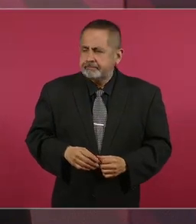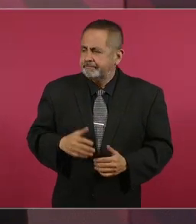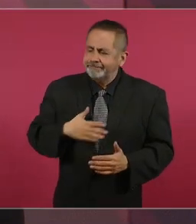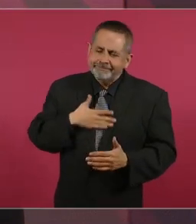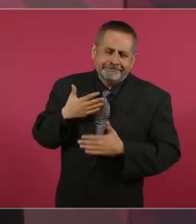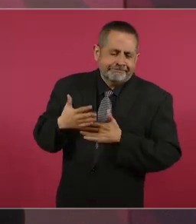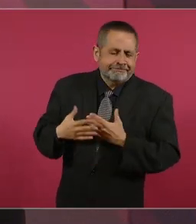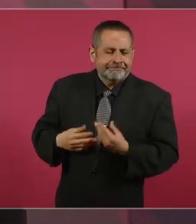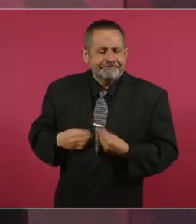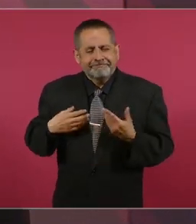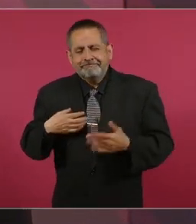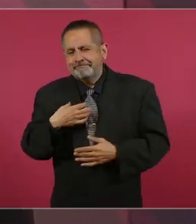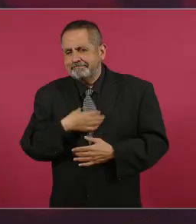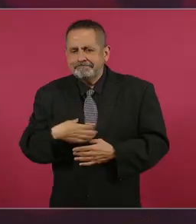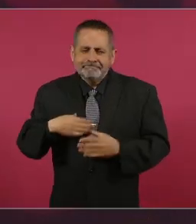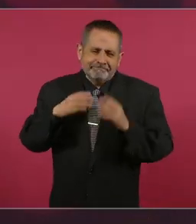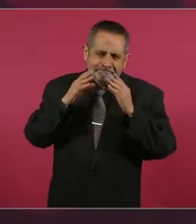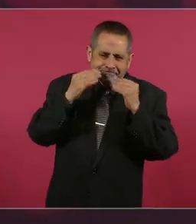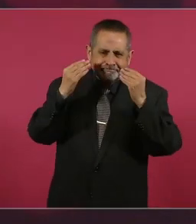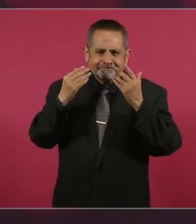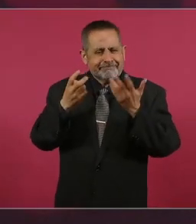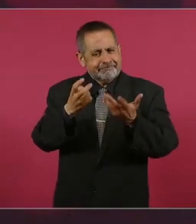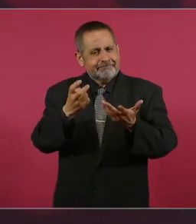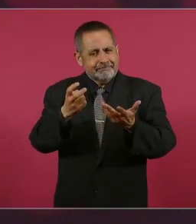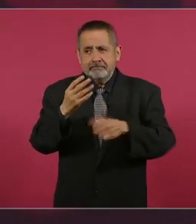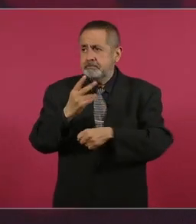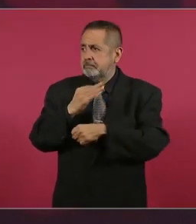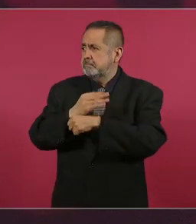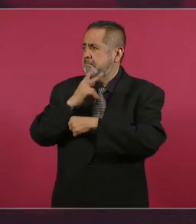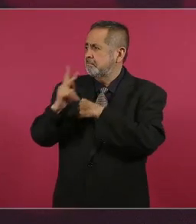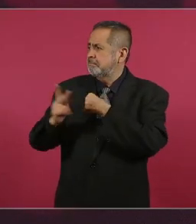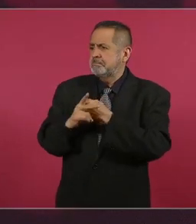alegres, felices, el país está muy bien,